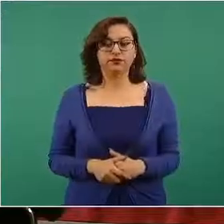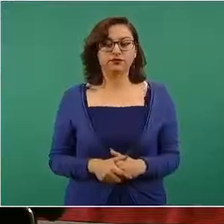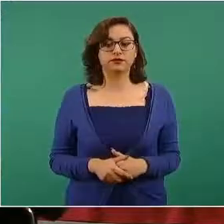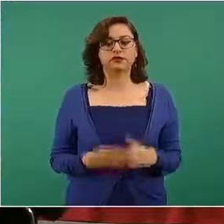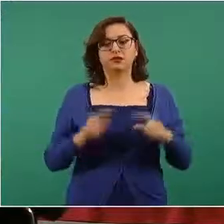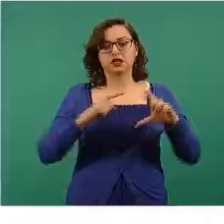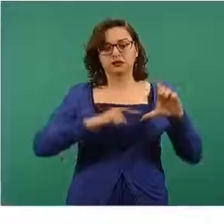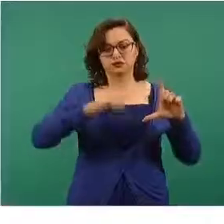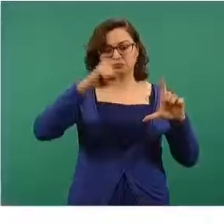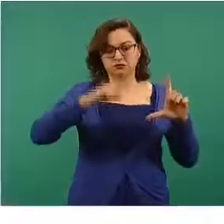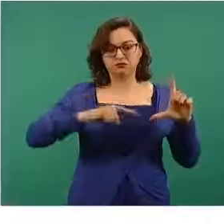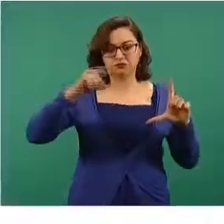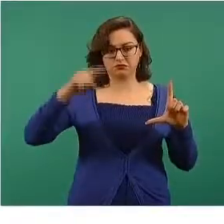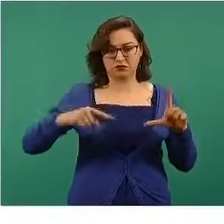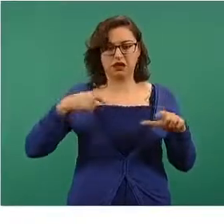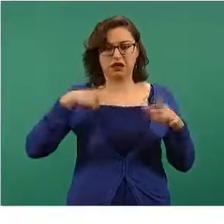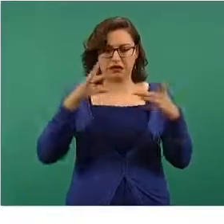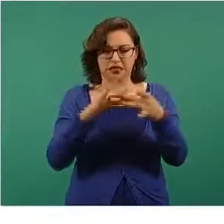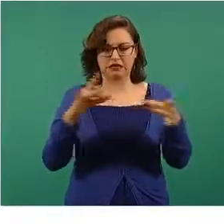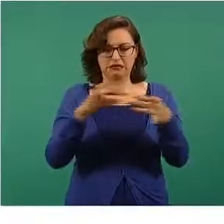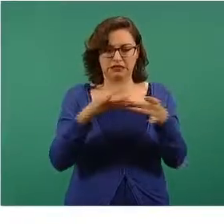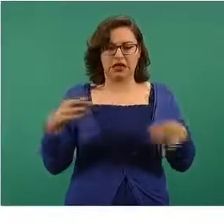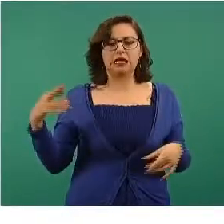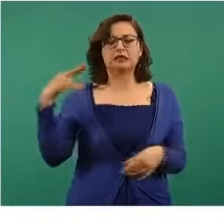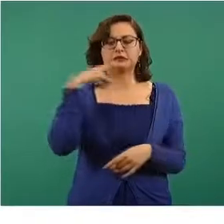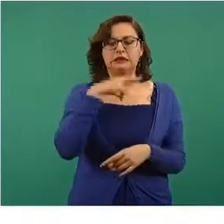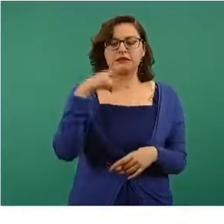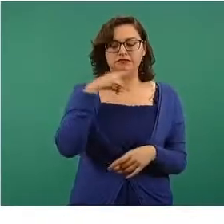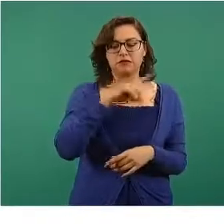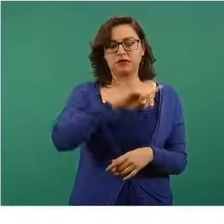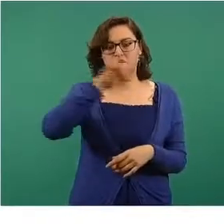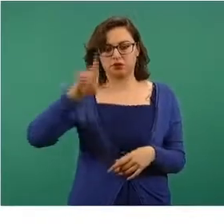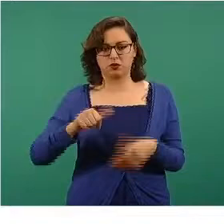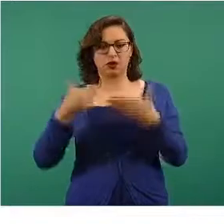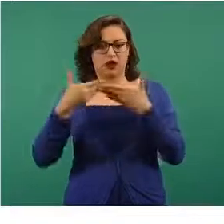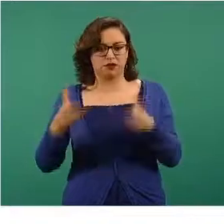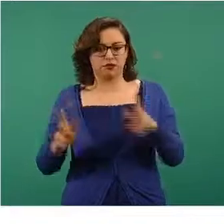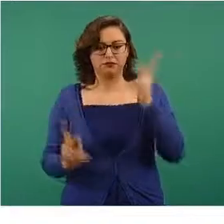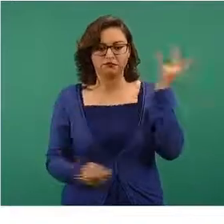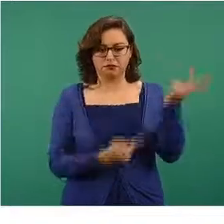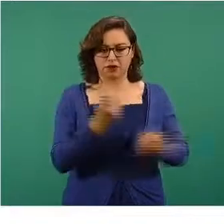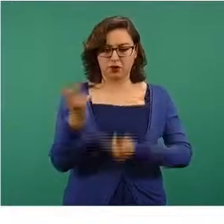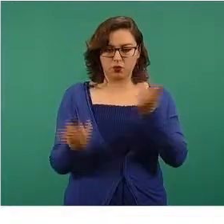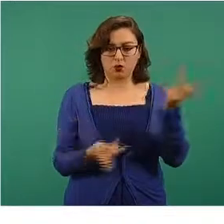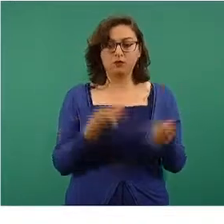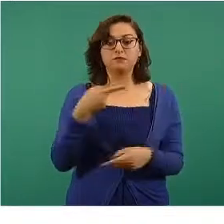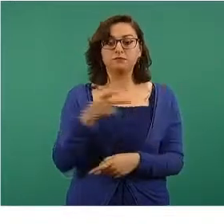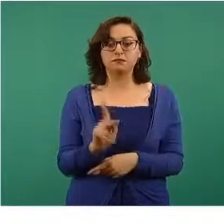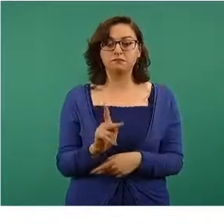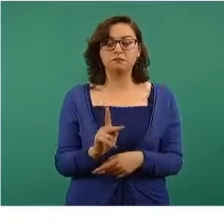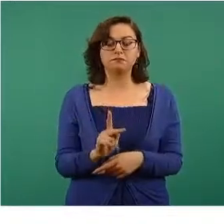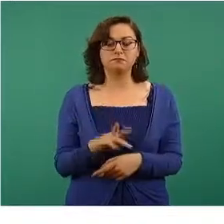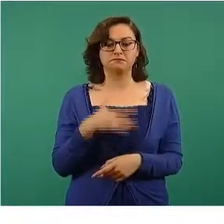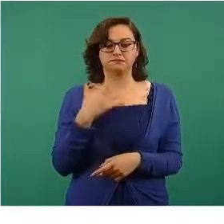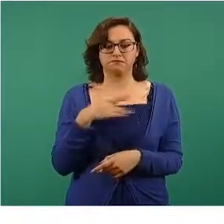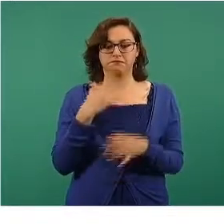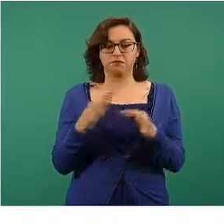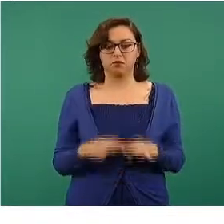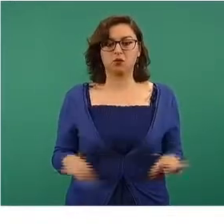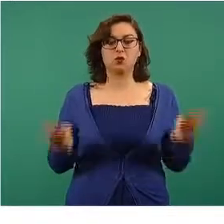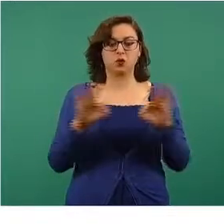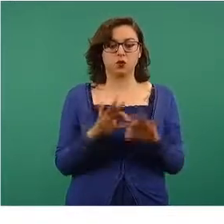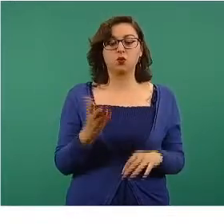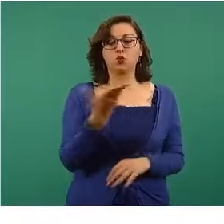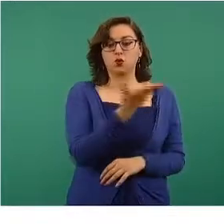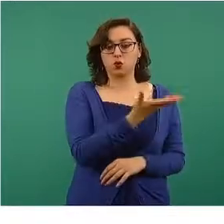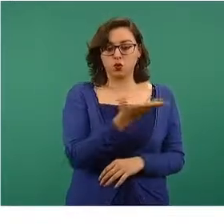algunos gráficos, pero voy a irme rápidamente para después pasar a las preguntas. Pero creo que es importante que también ustedes en el tablero de control y las